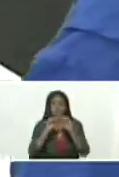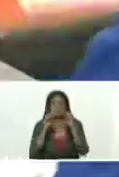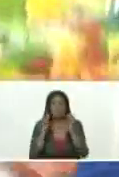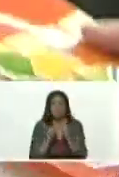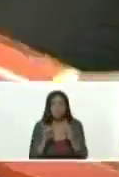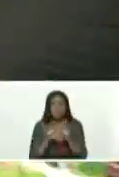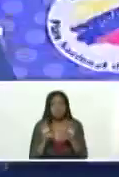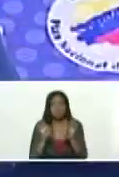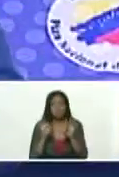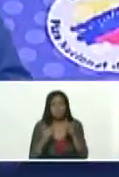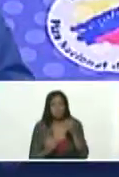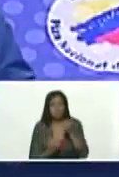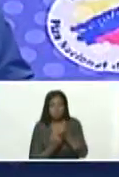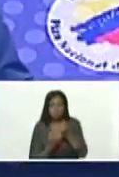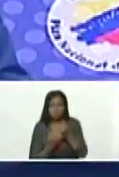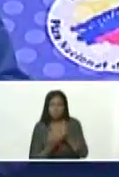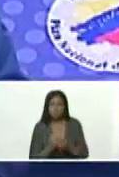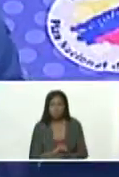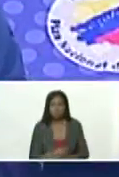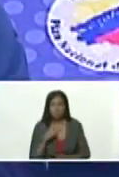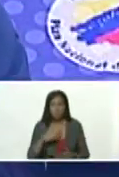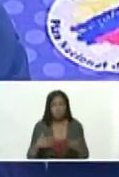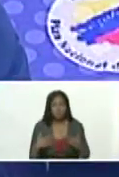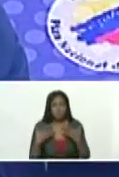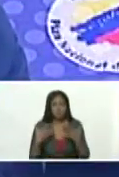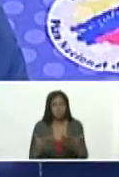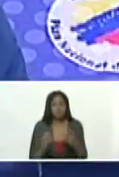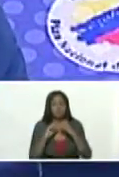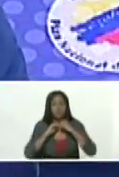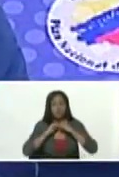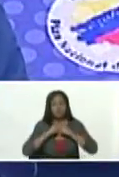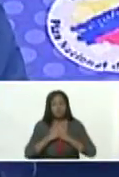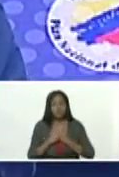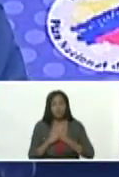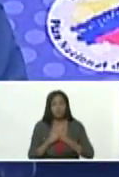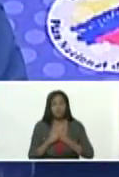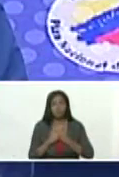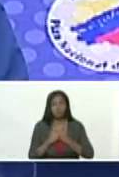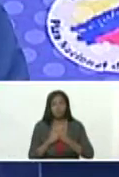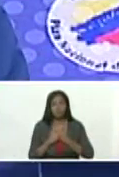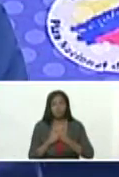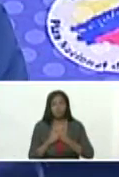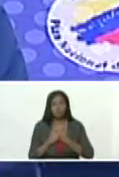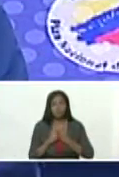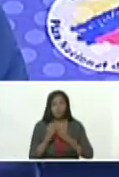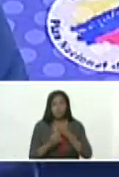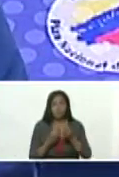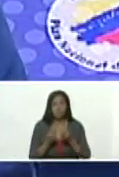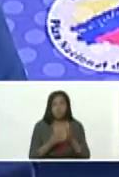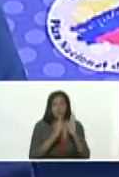básica. Le estoy entregando a Aristóbulo para ser distribuida en todas las escuelas